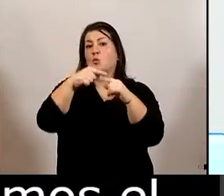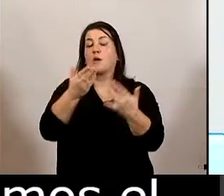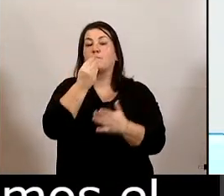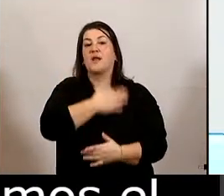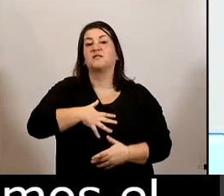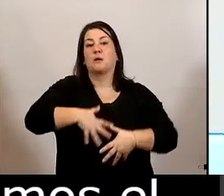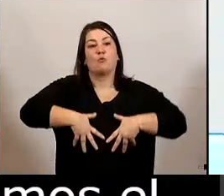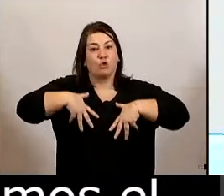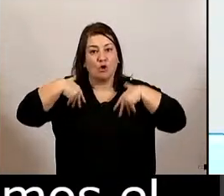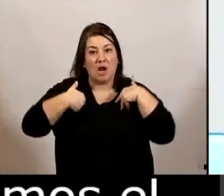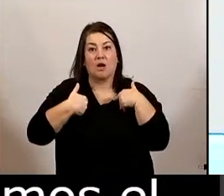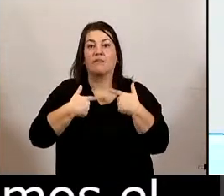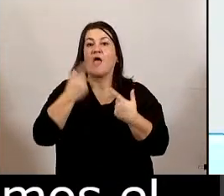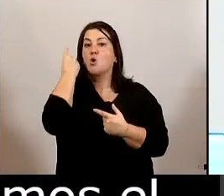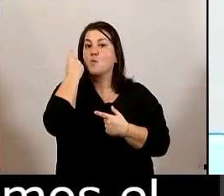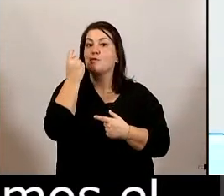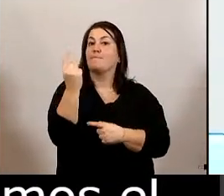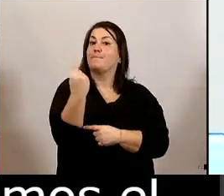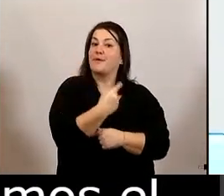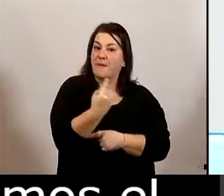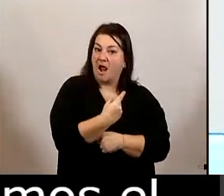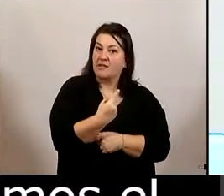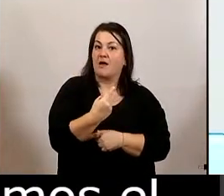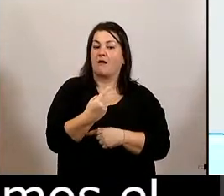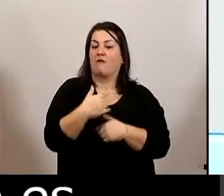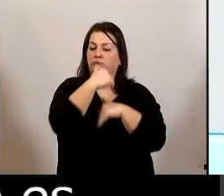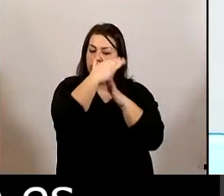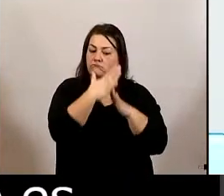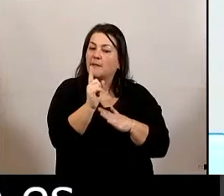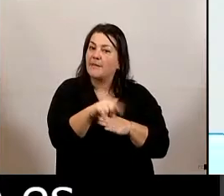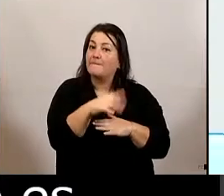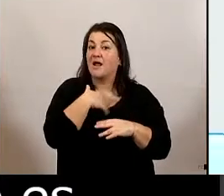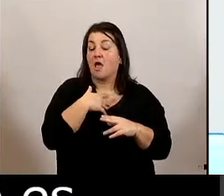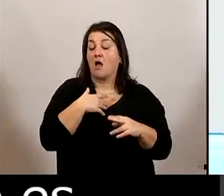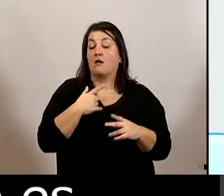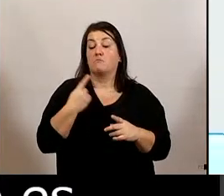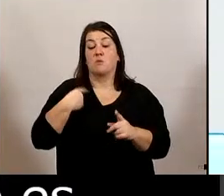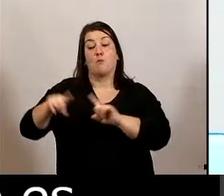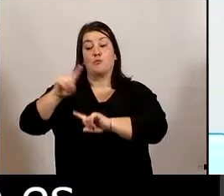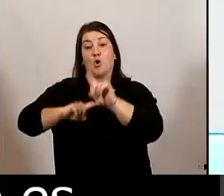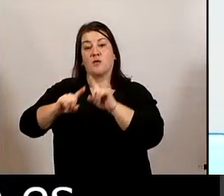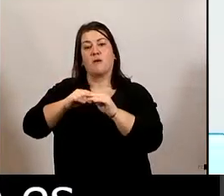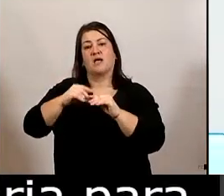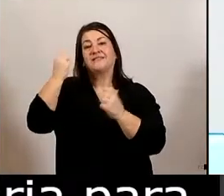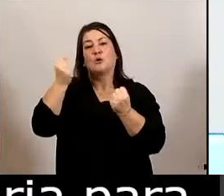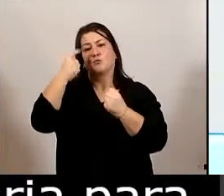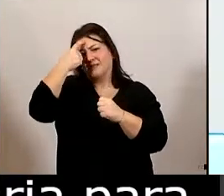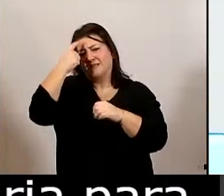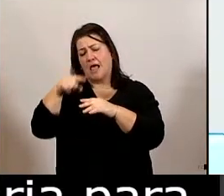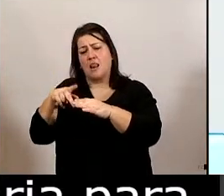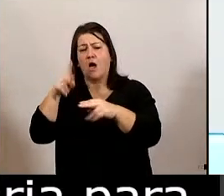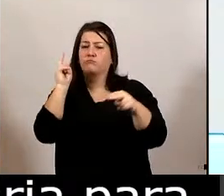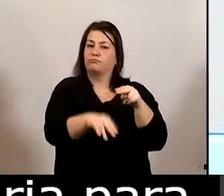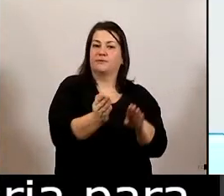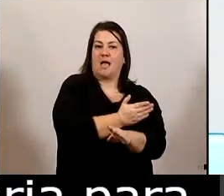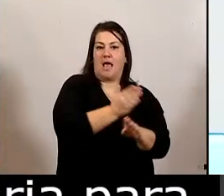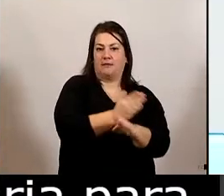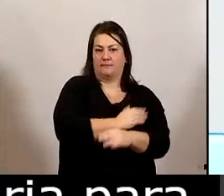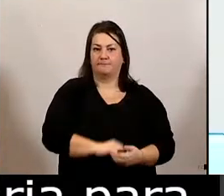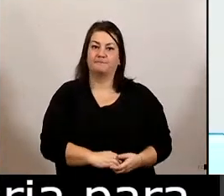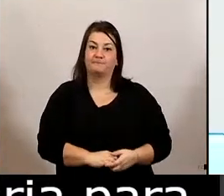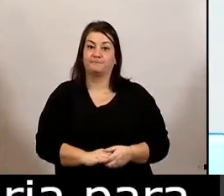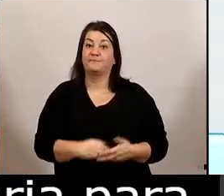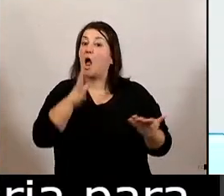bienestar emocional de los alumnos de primaria para evitar o tratar cuanto antes los problemas de salud mental. Y